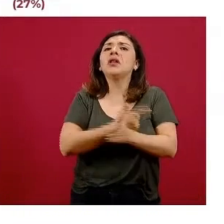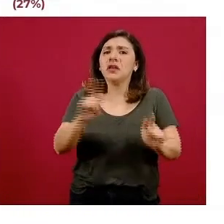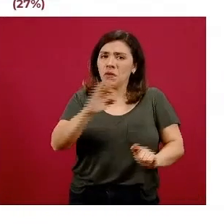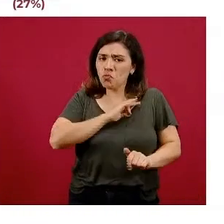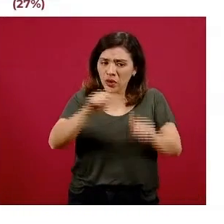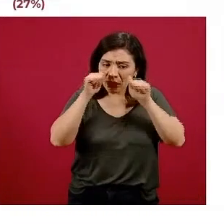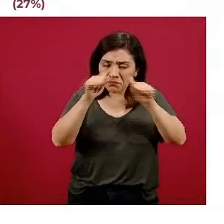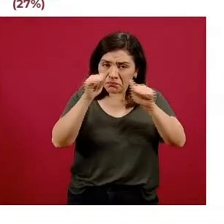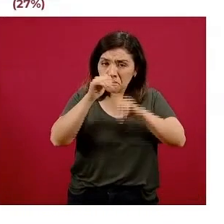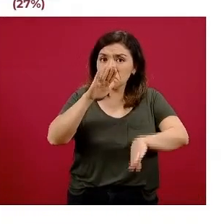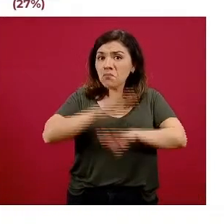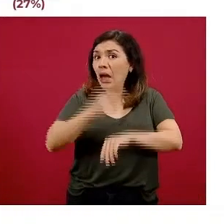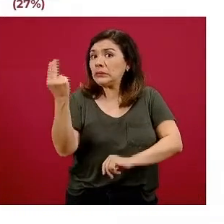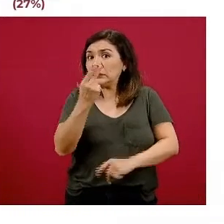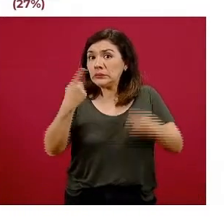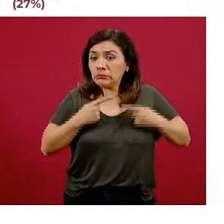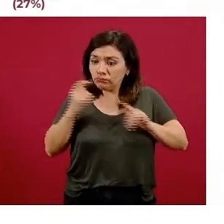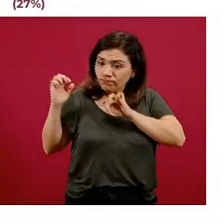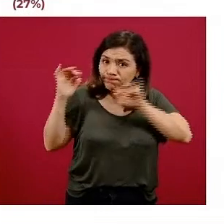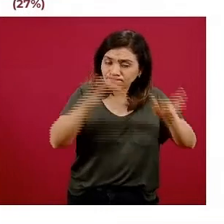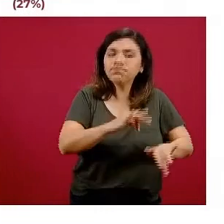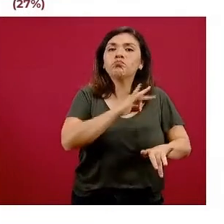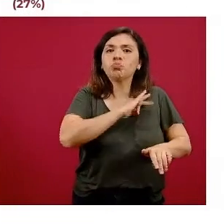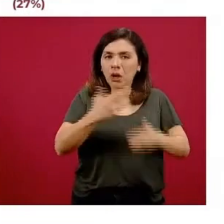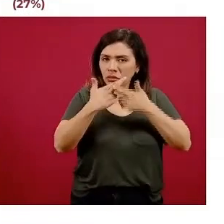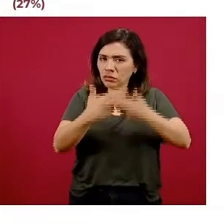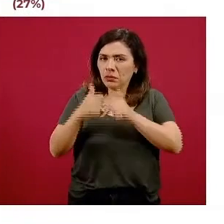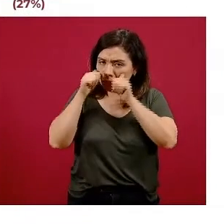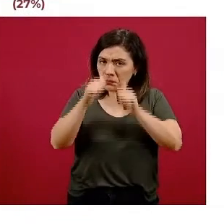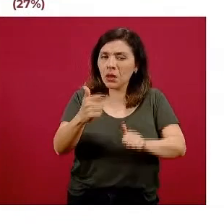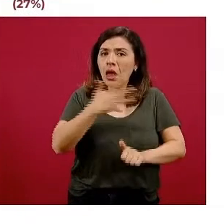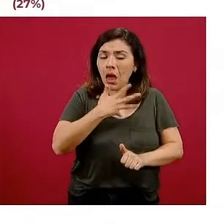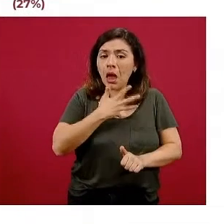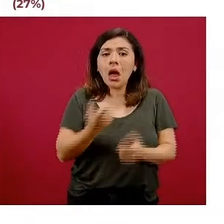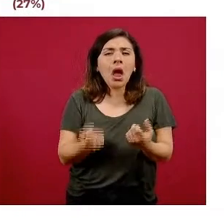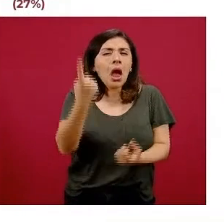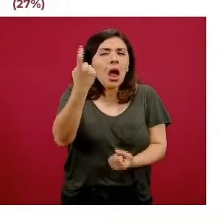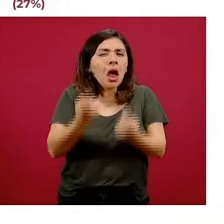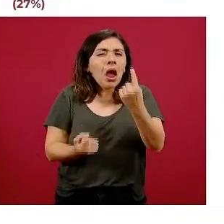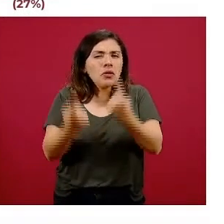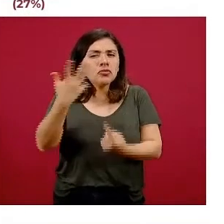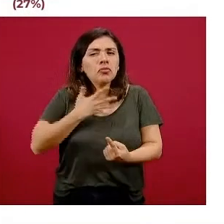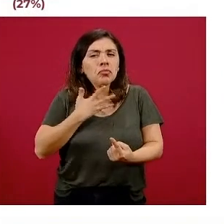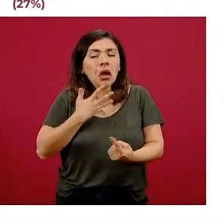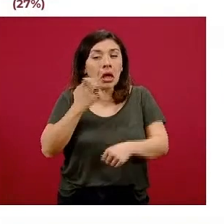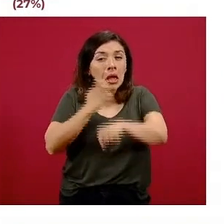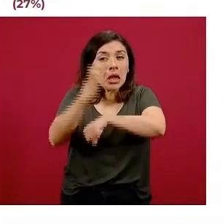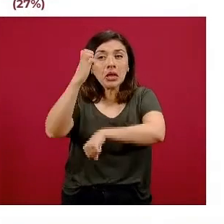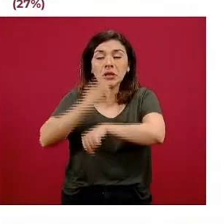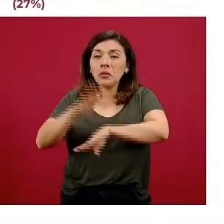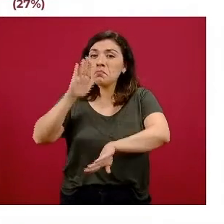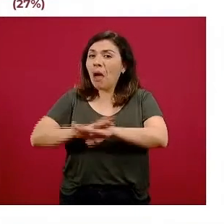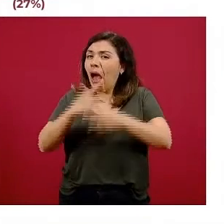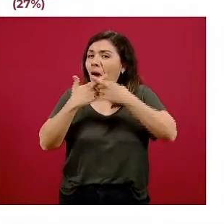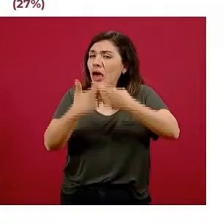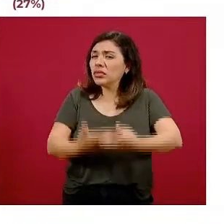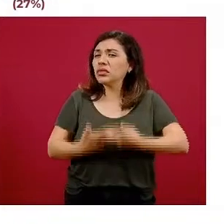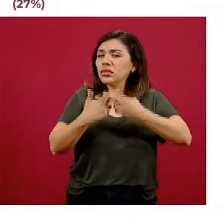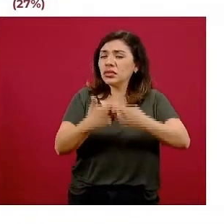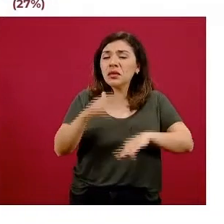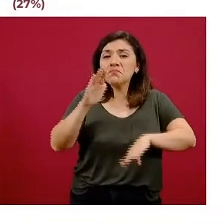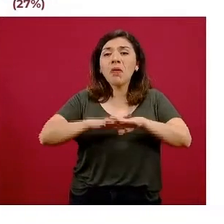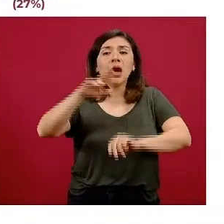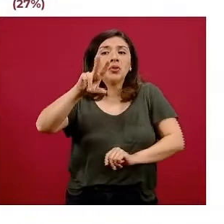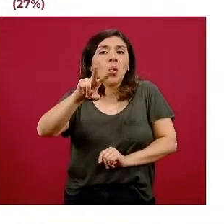disponibles para en su momento poder brindar la atención, llegando a ser inclusive esta disponibilidad tan alta de por encima